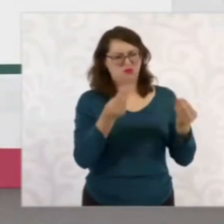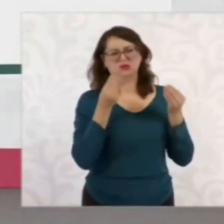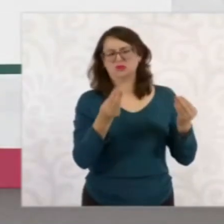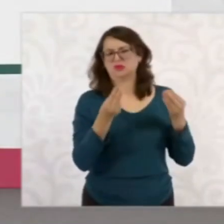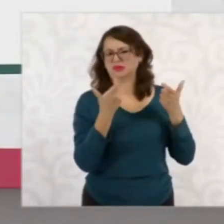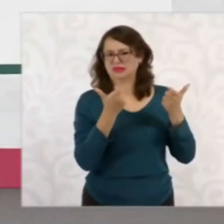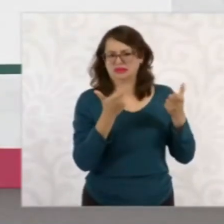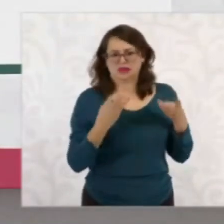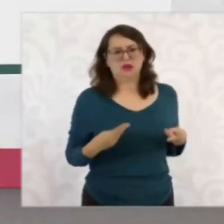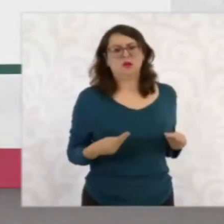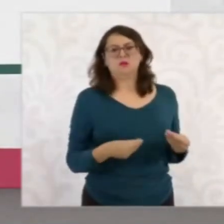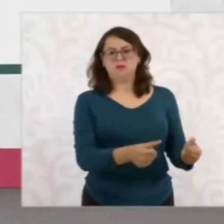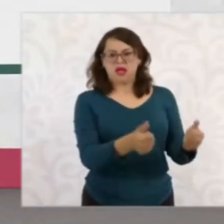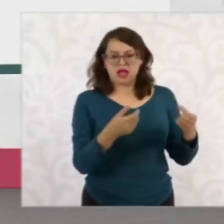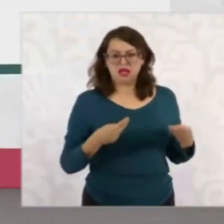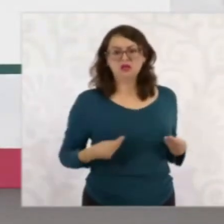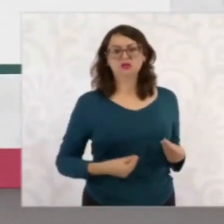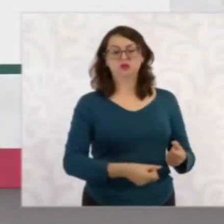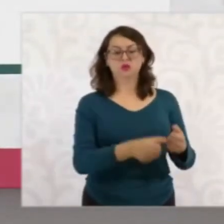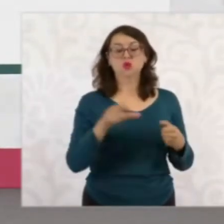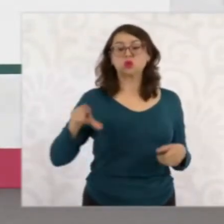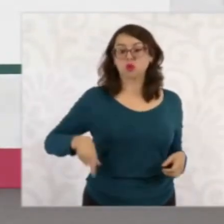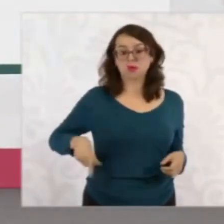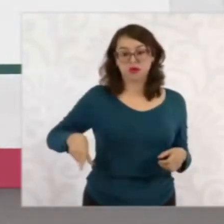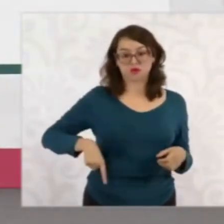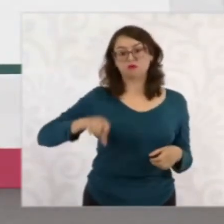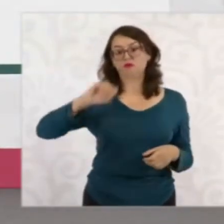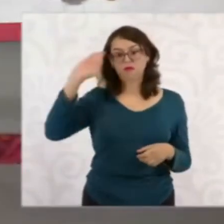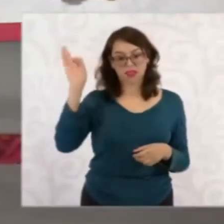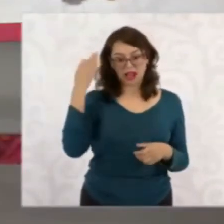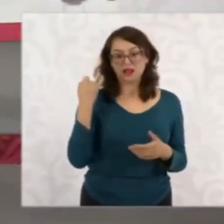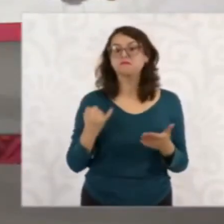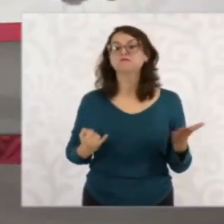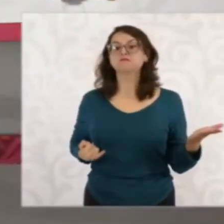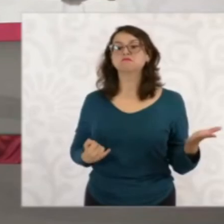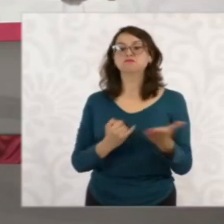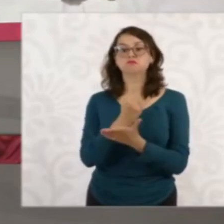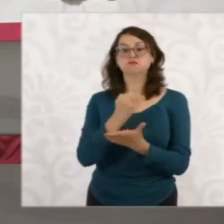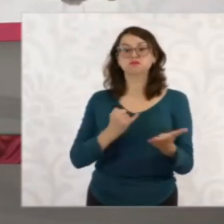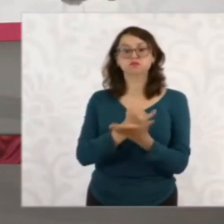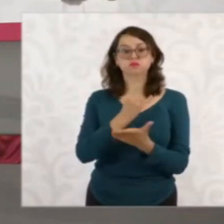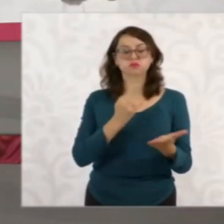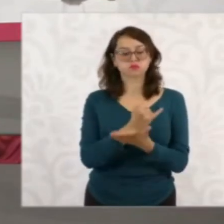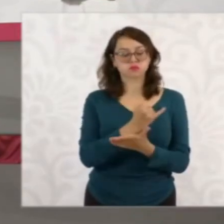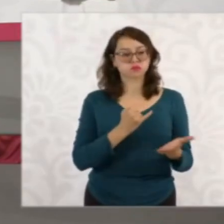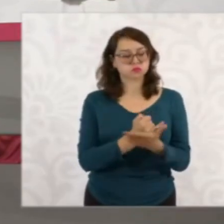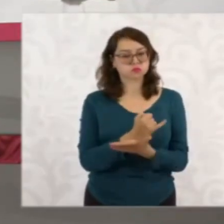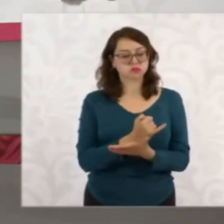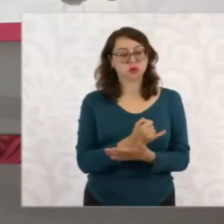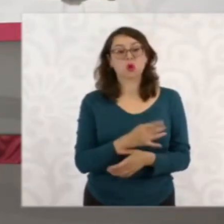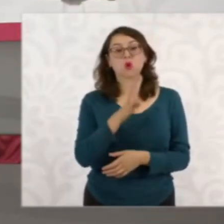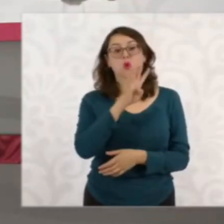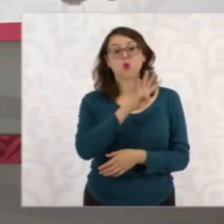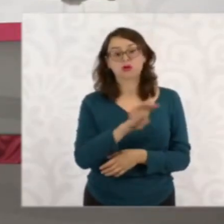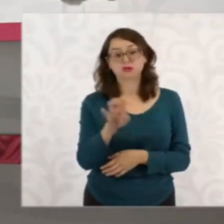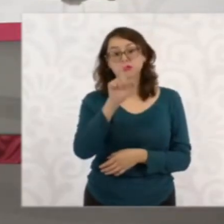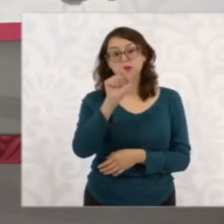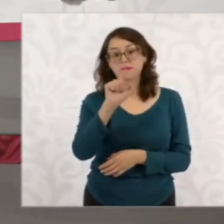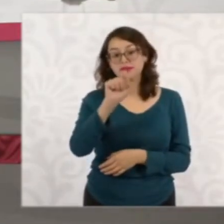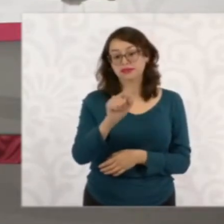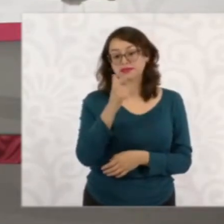extraordinarias, que es decisión propia de la Secretaría de Gobernación, y en esa se concentran 427